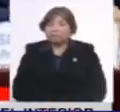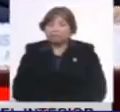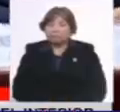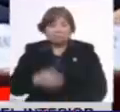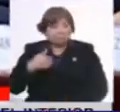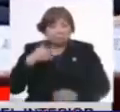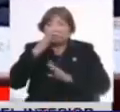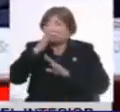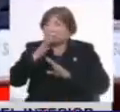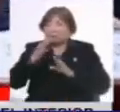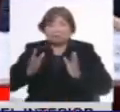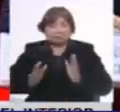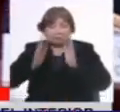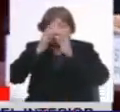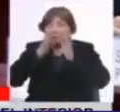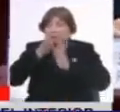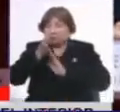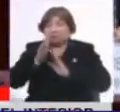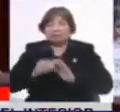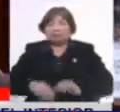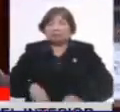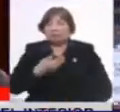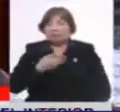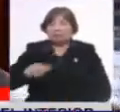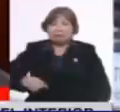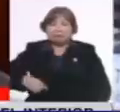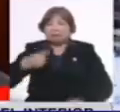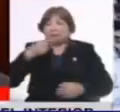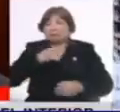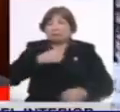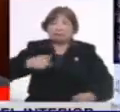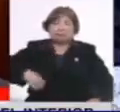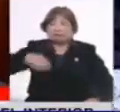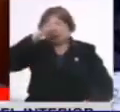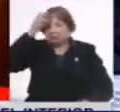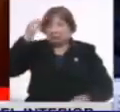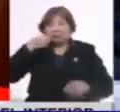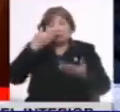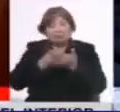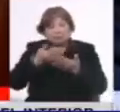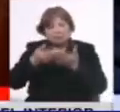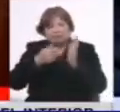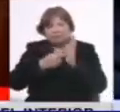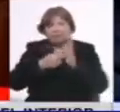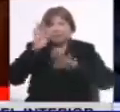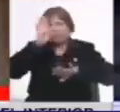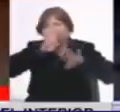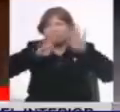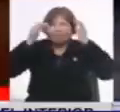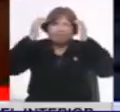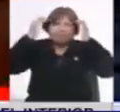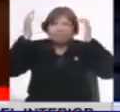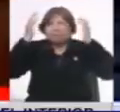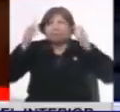Me presenté ante el Palacio de Gobierno y el señor presidente me expuso su preocupación por la